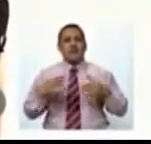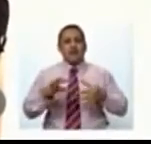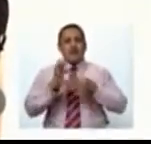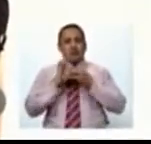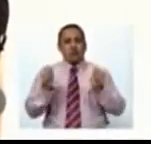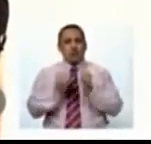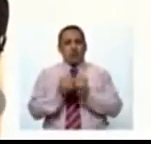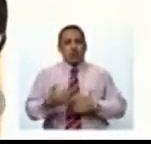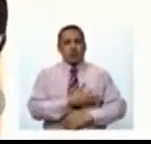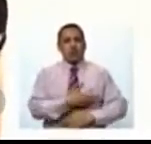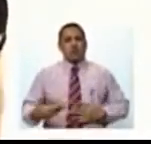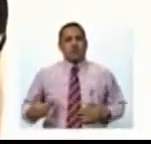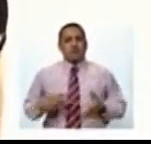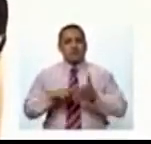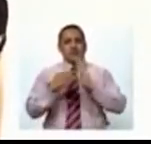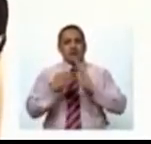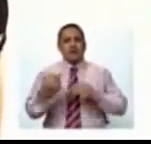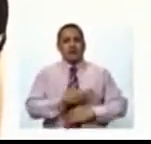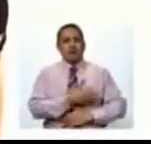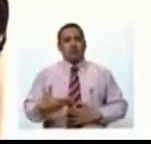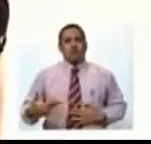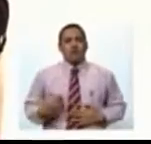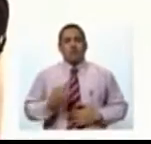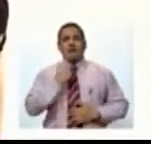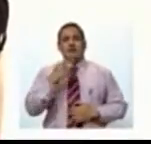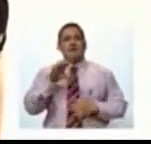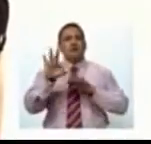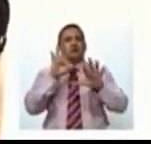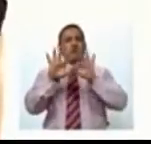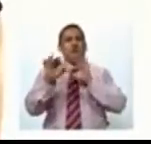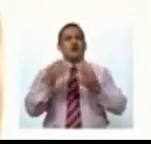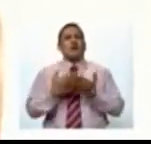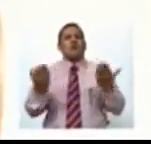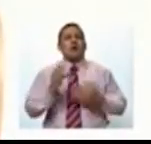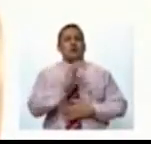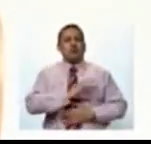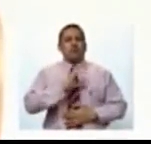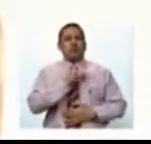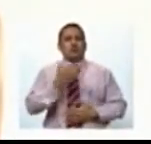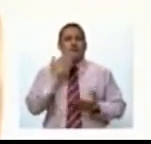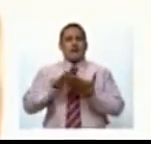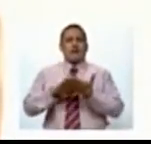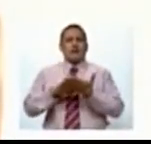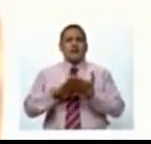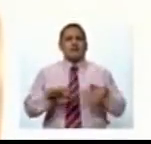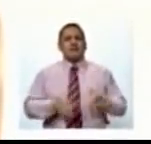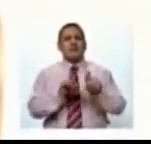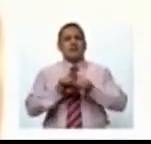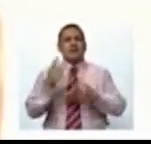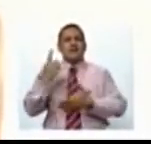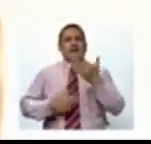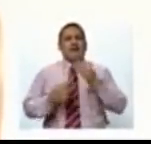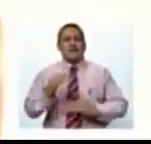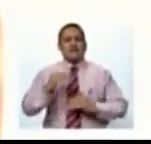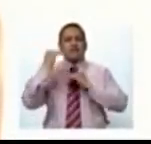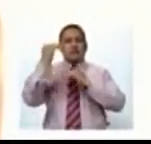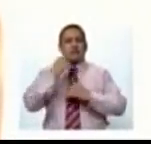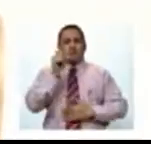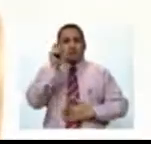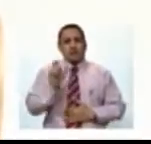el Estado implica que el Estado escoge qué conductas son delictuosas y en qué condiciones debe